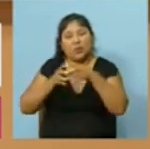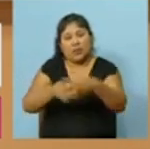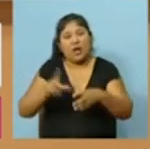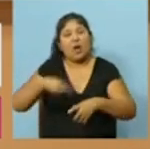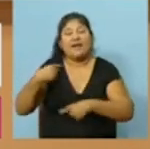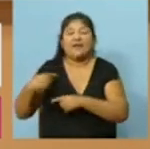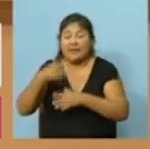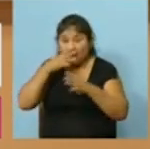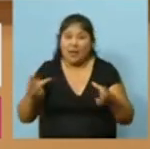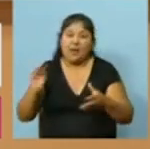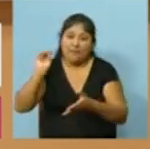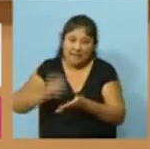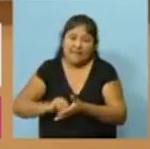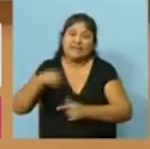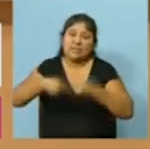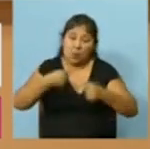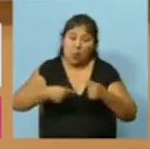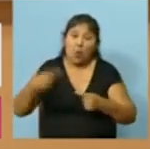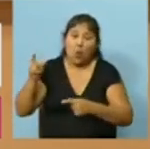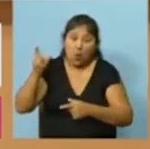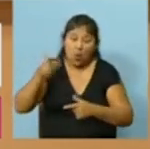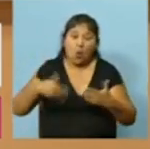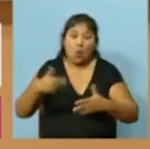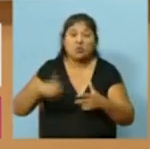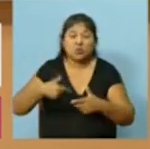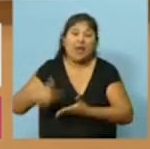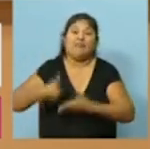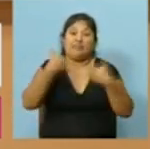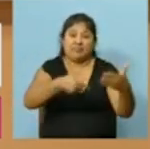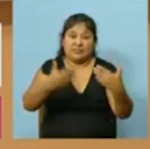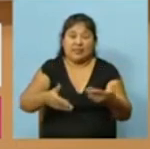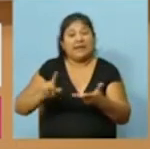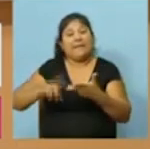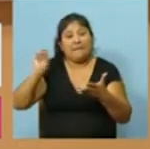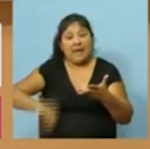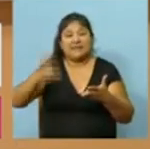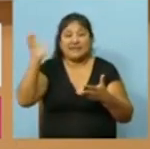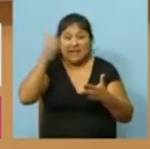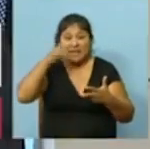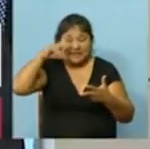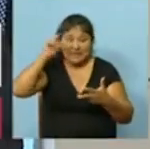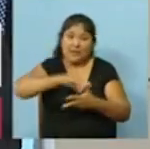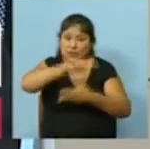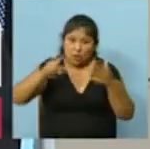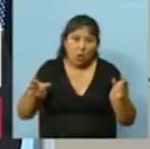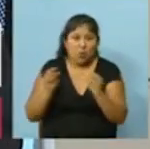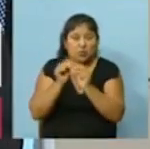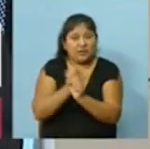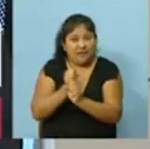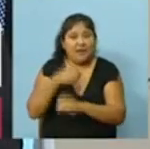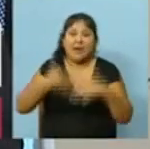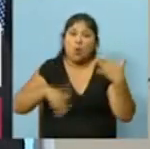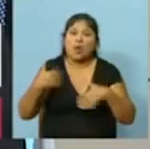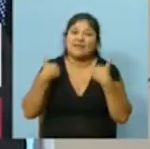el otro por supuesto el same en apoyo a cualquier asistencia médica que básicamente está así conformado está planificado la instalación de